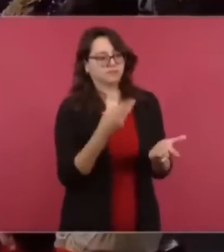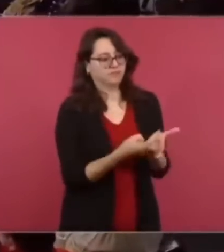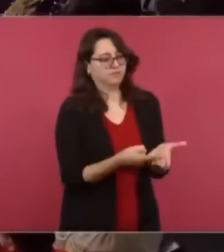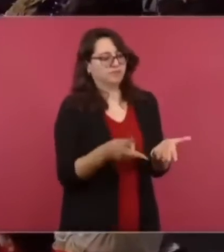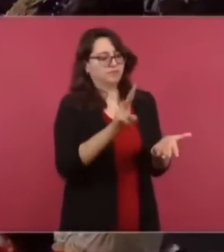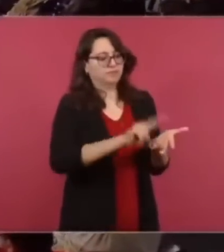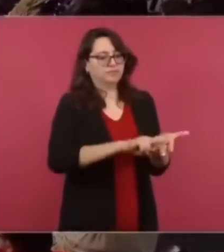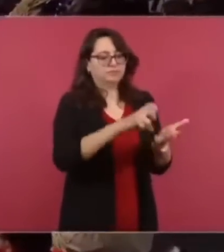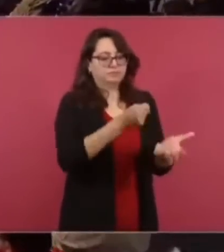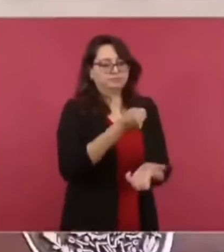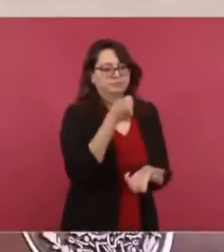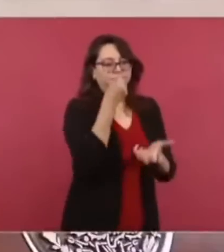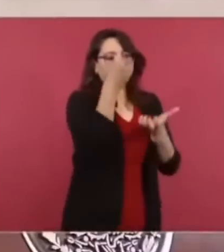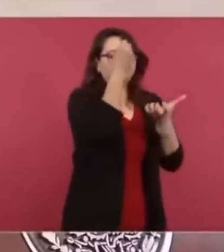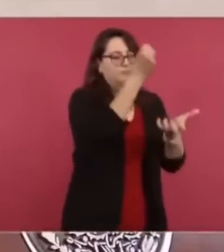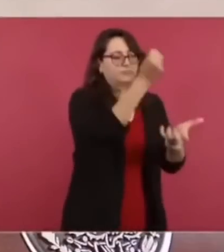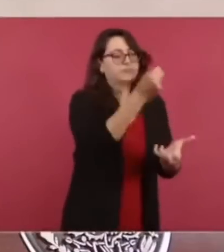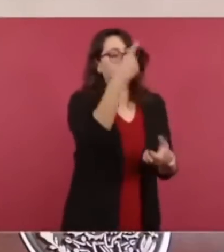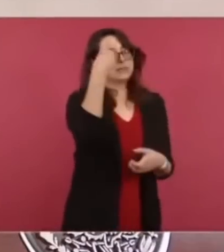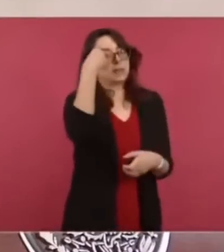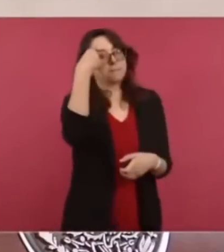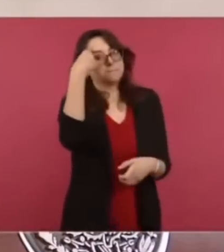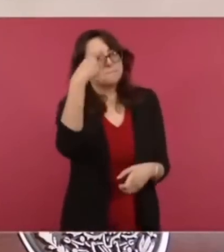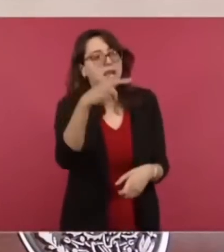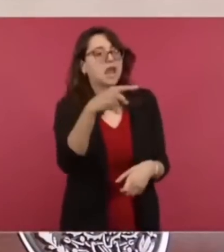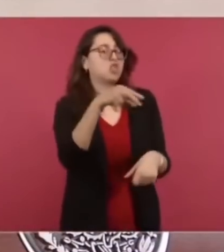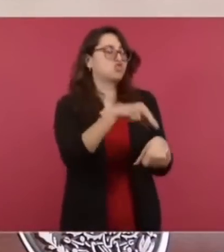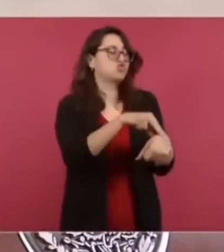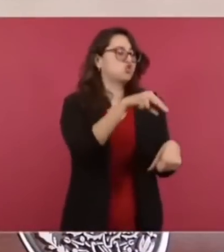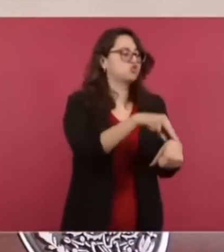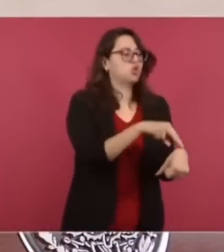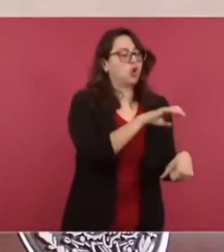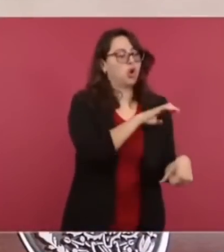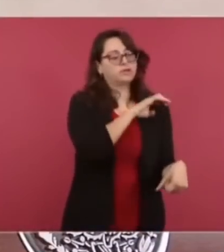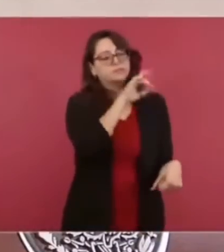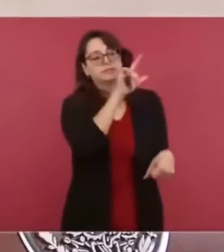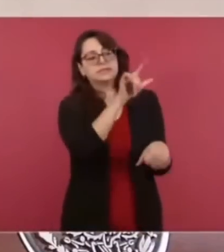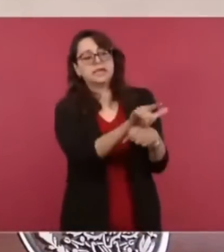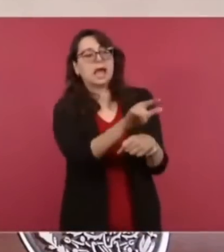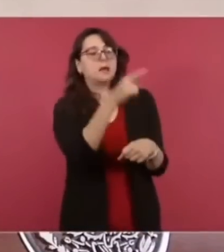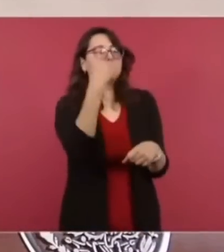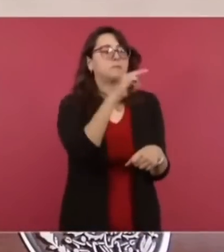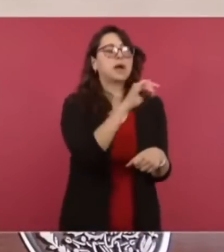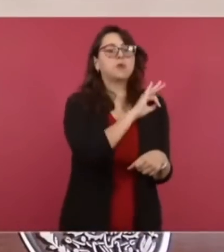hasta para hacerse, lo he dicho y lo repito, cirugías plásticas,